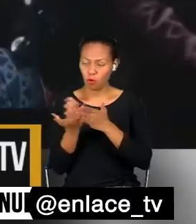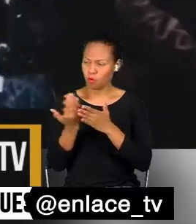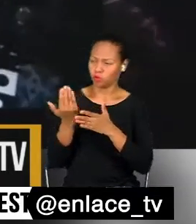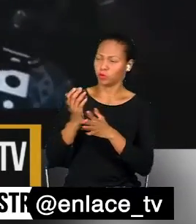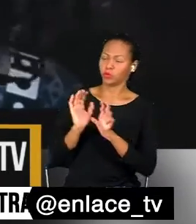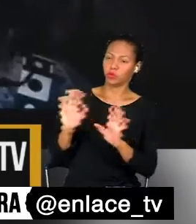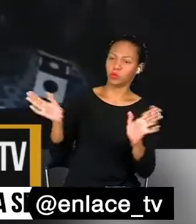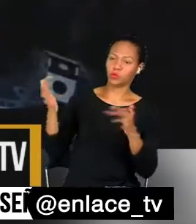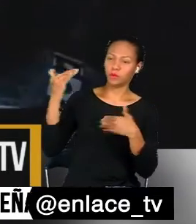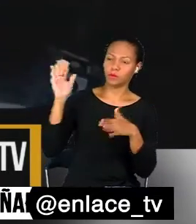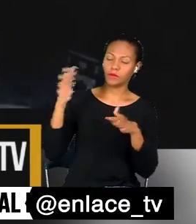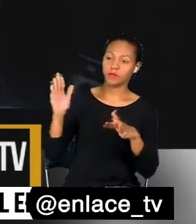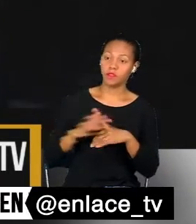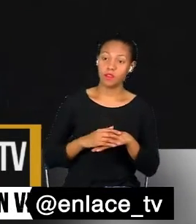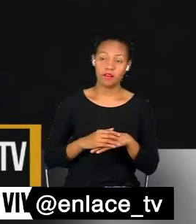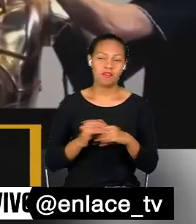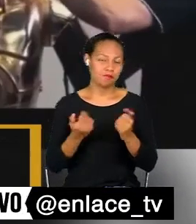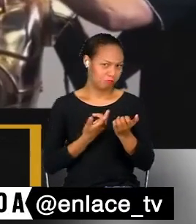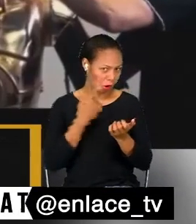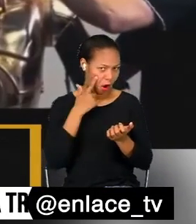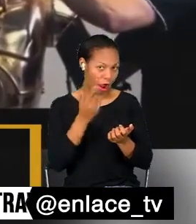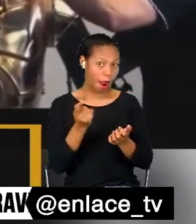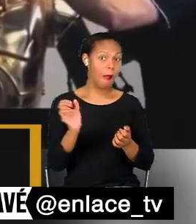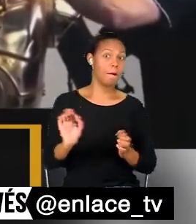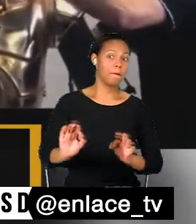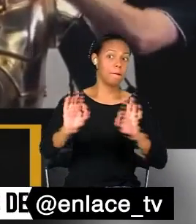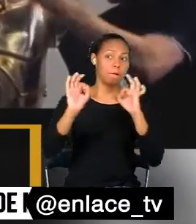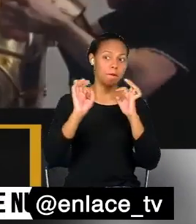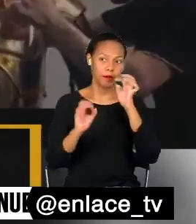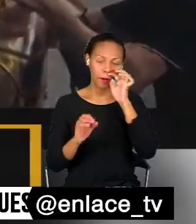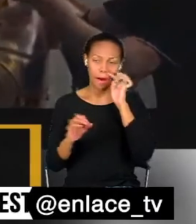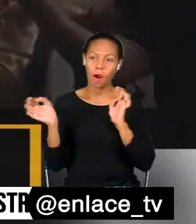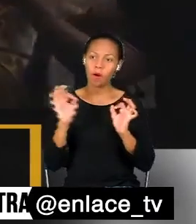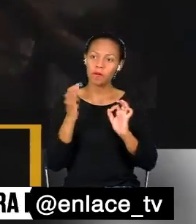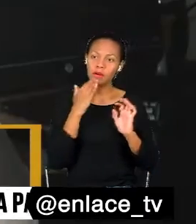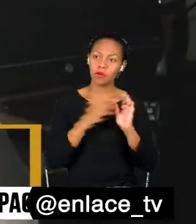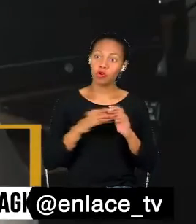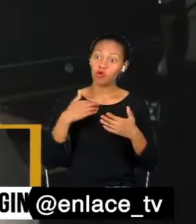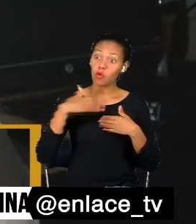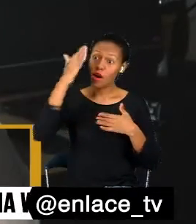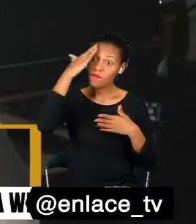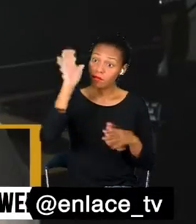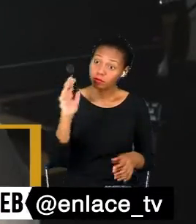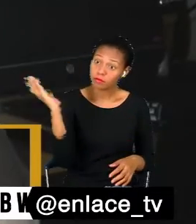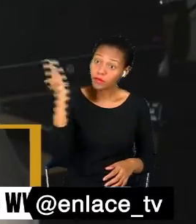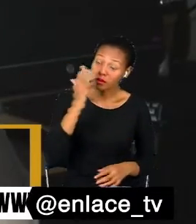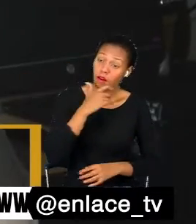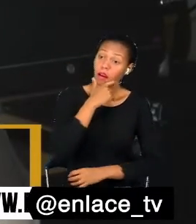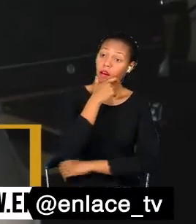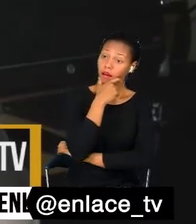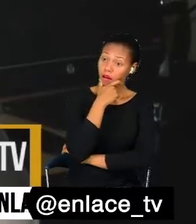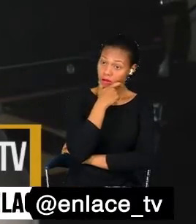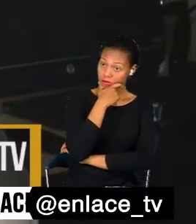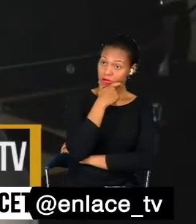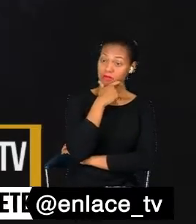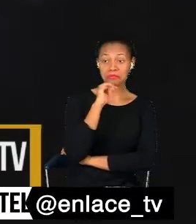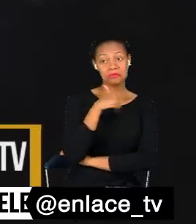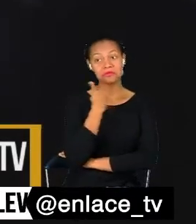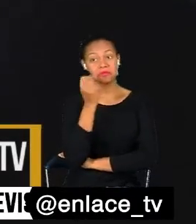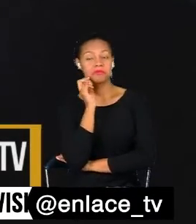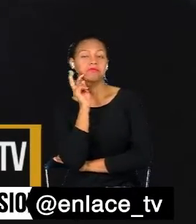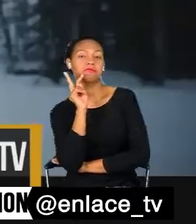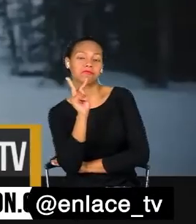y las noticias que pues en realidad a veces no nos enteramos y queremos verlo por este programa, por medio, por